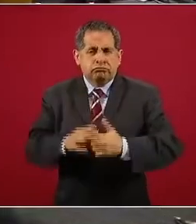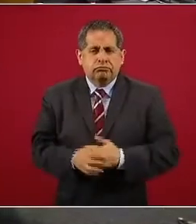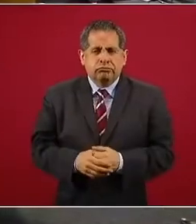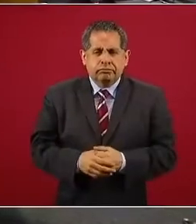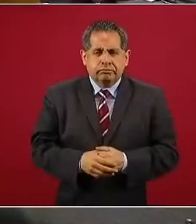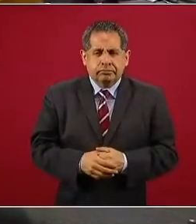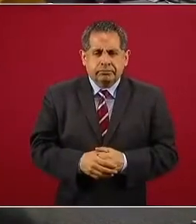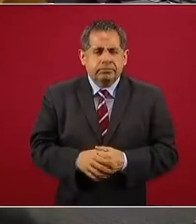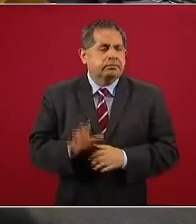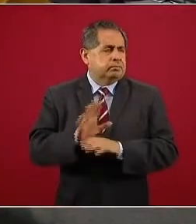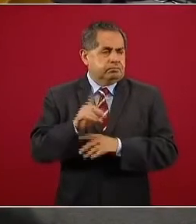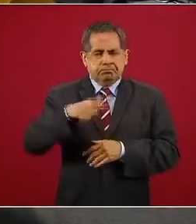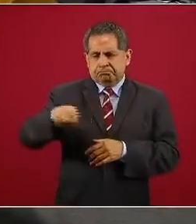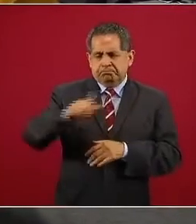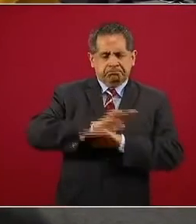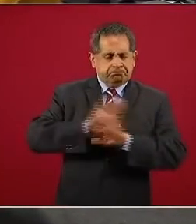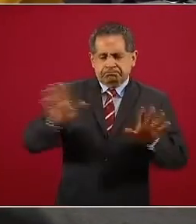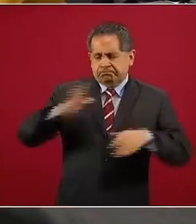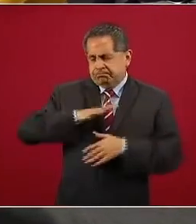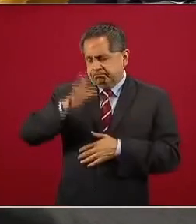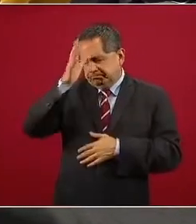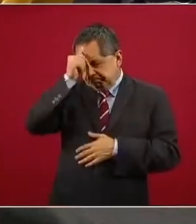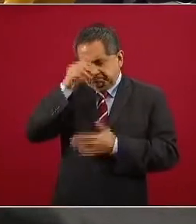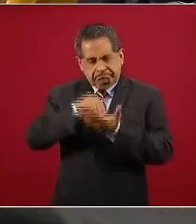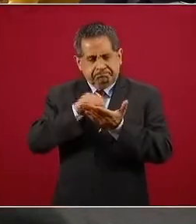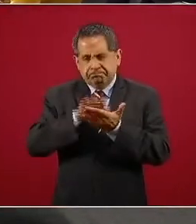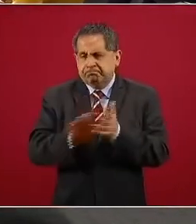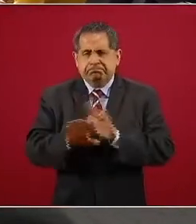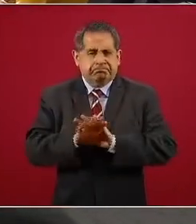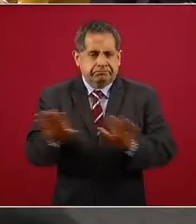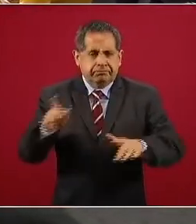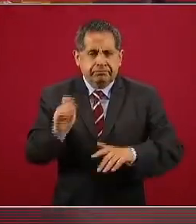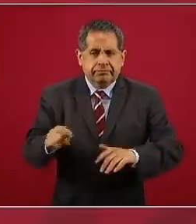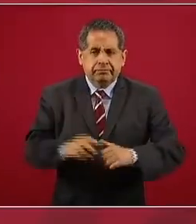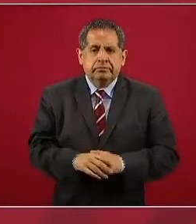Ya se tomó un acuerdo sobre esto.